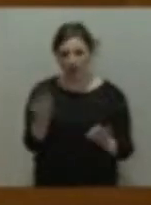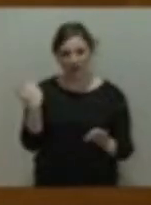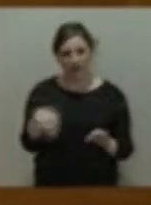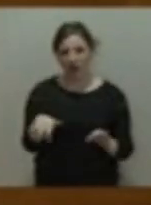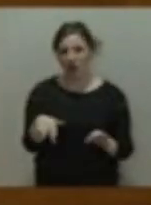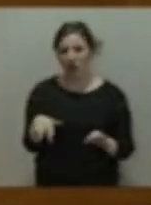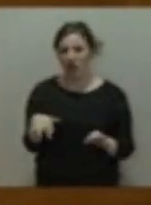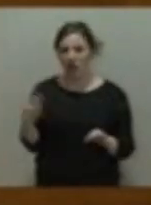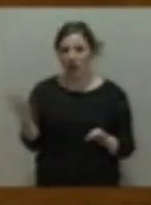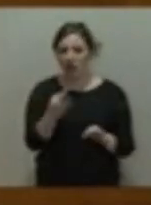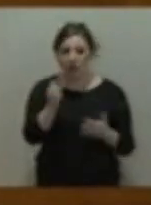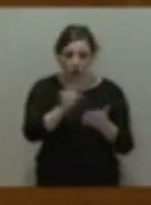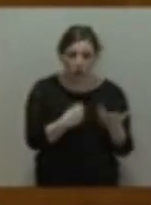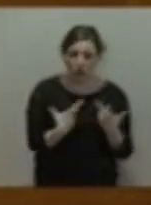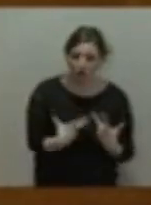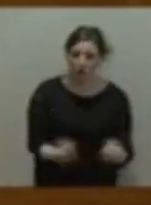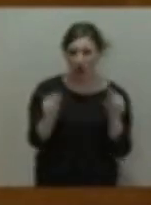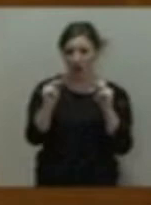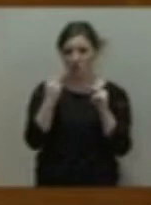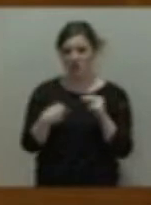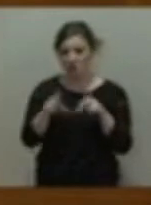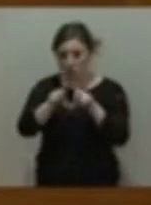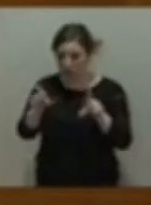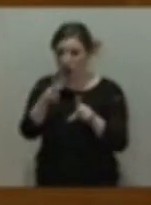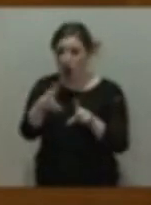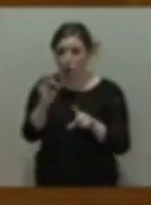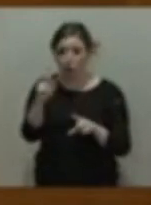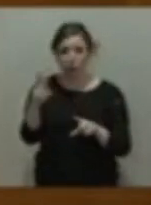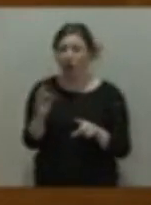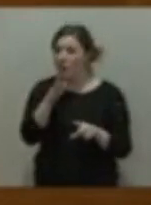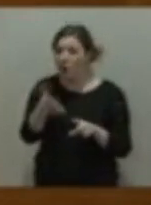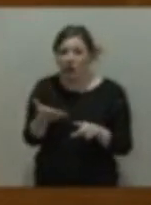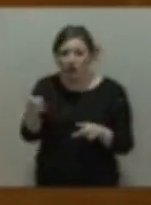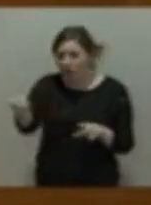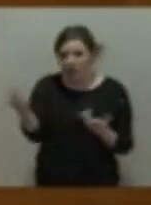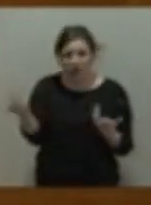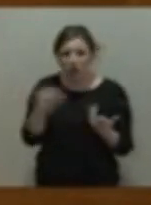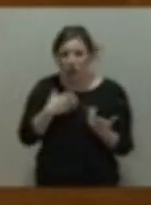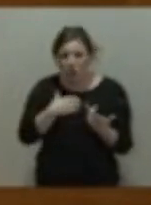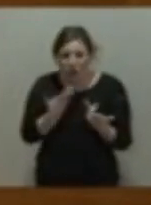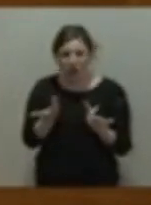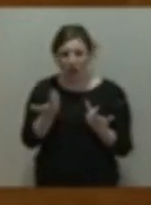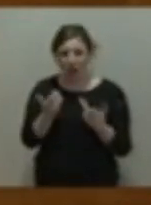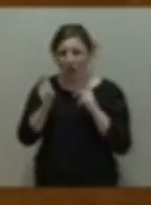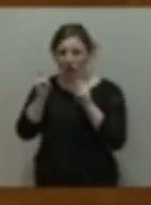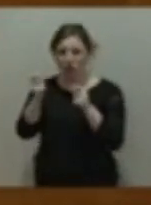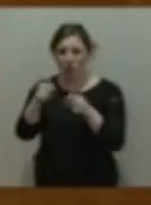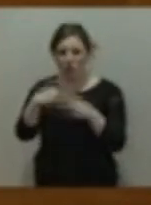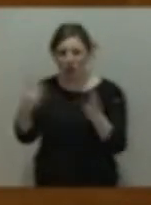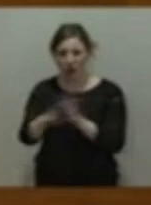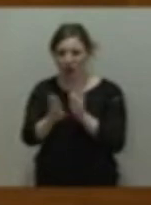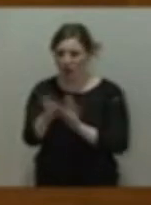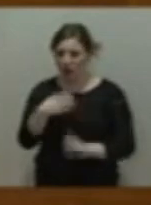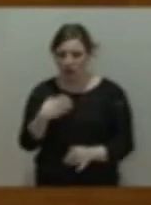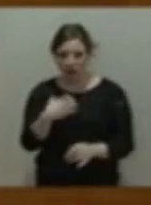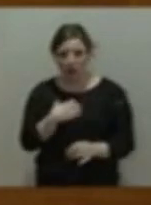la relación contractual con esta cadena, porque no se merece seguir teniendo esta concesión pública.